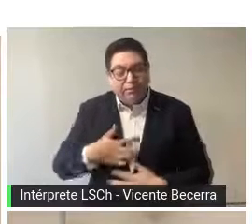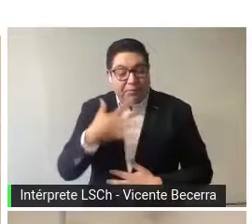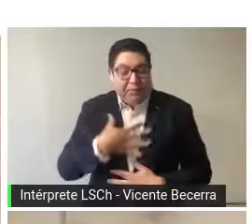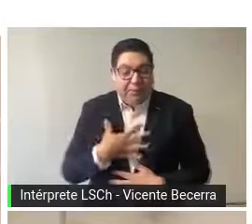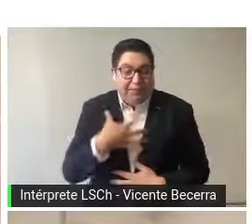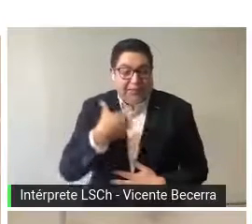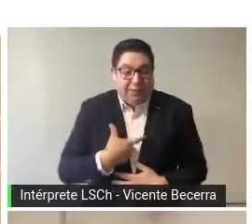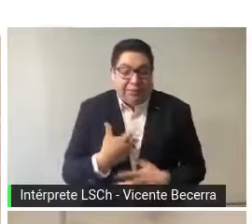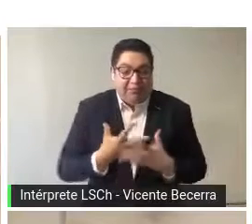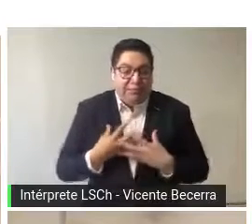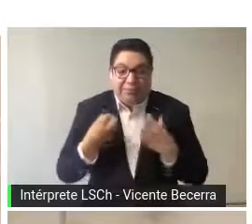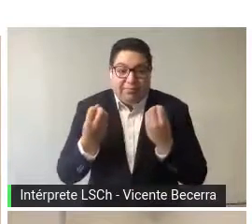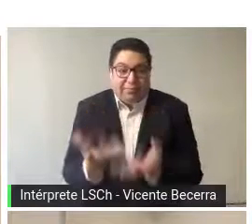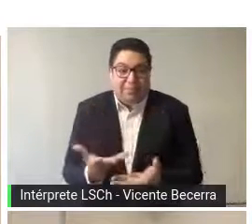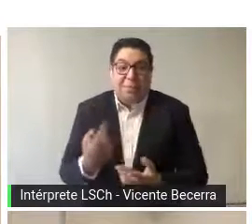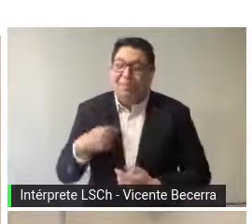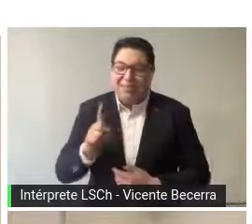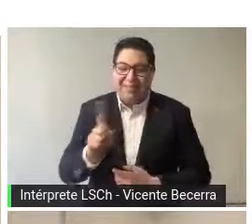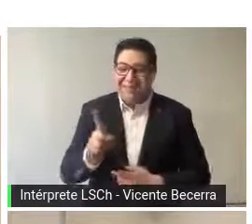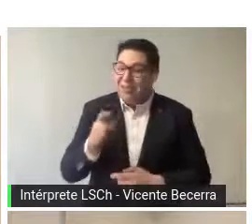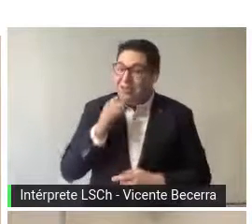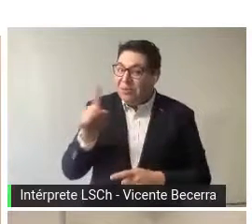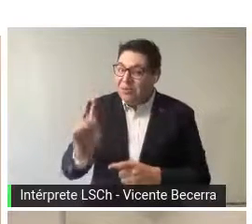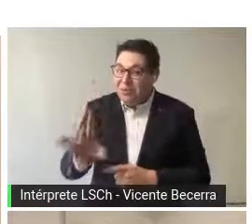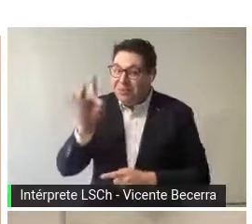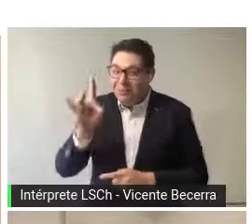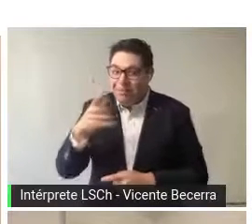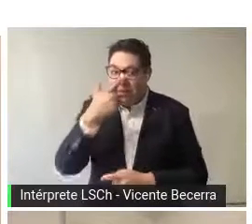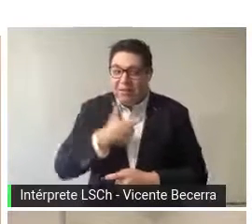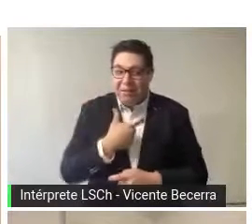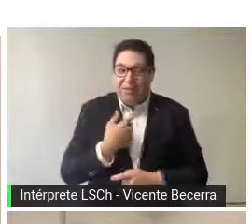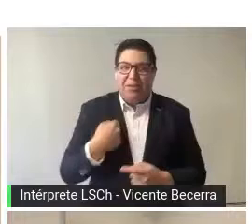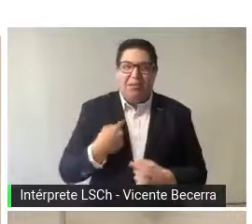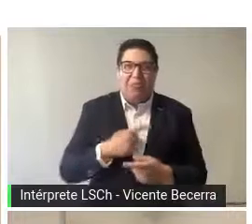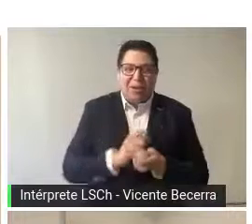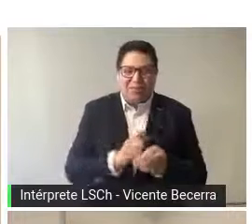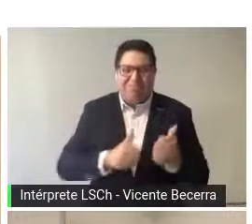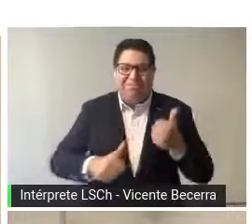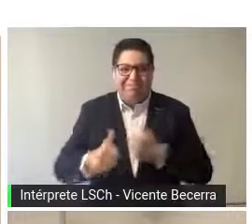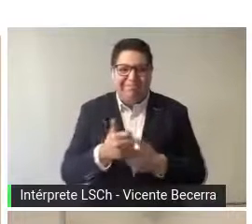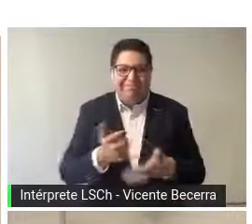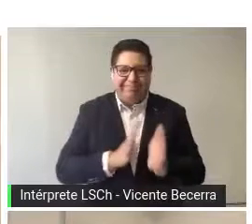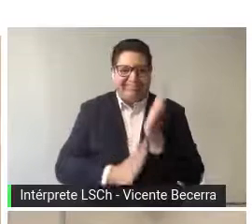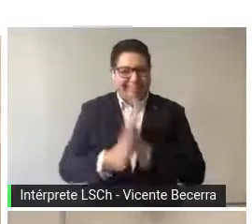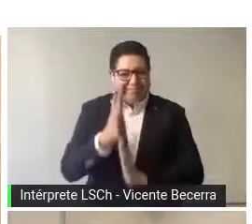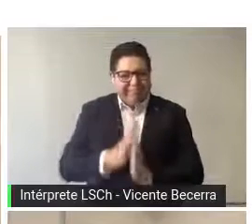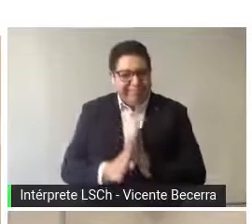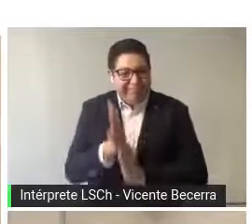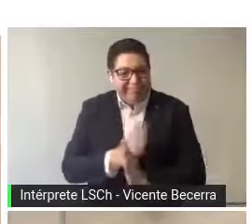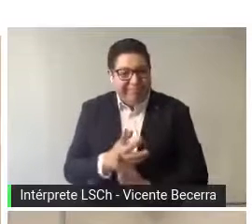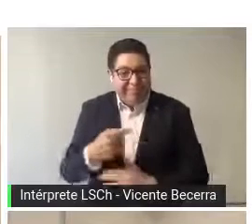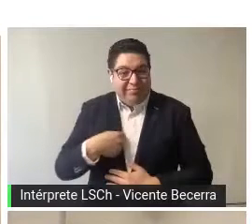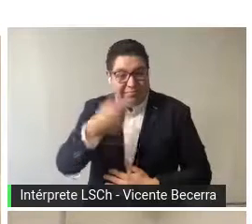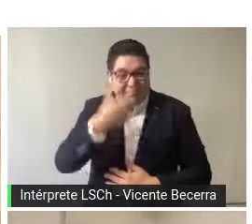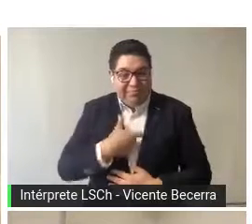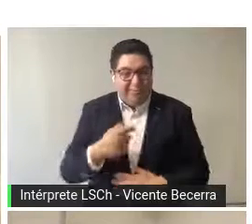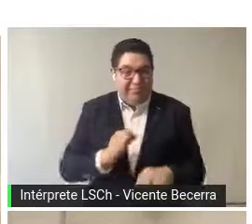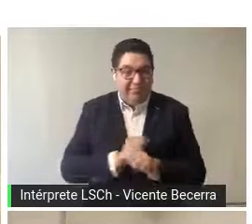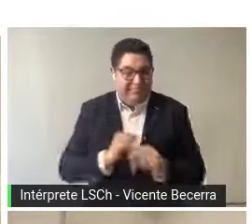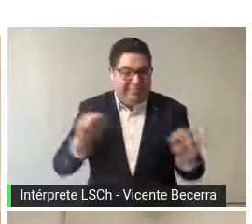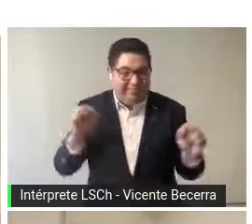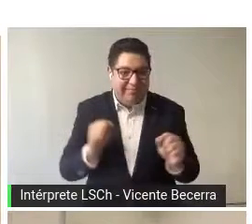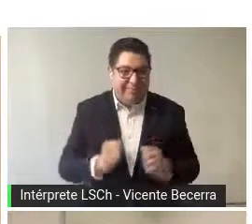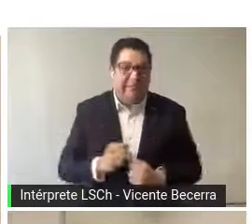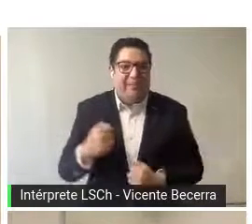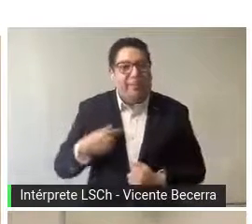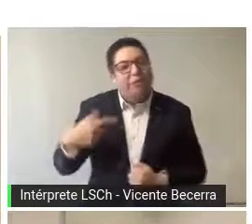lo que no estaba dispuesto a hacer es traicionarme a mí misma. Yo no podía ser lo que no era. Y creo que eso es